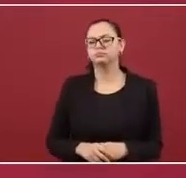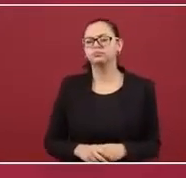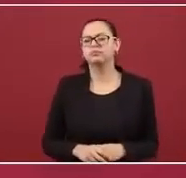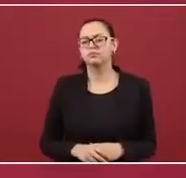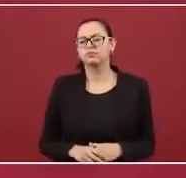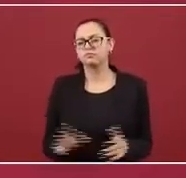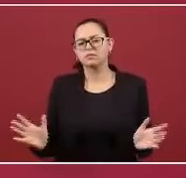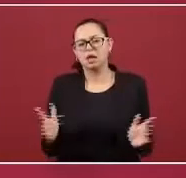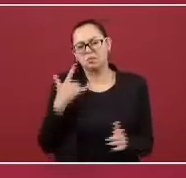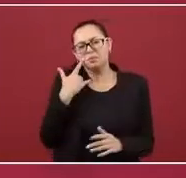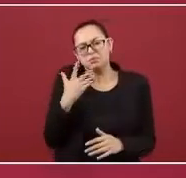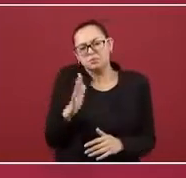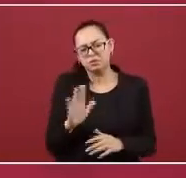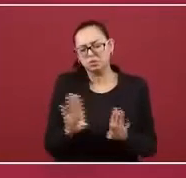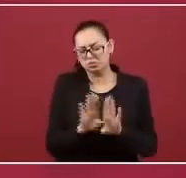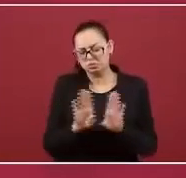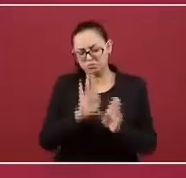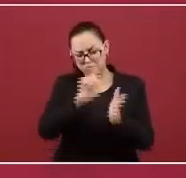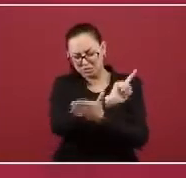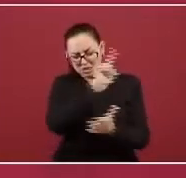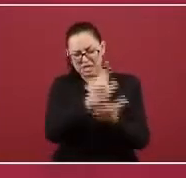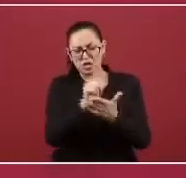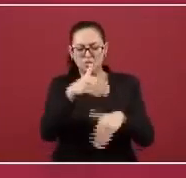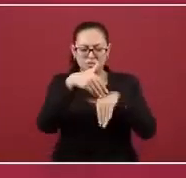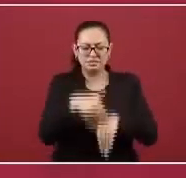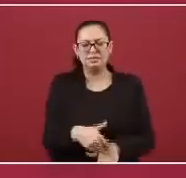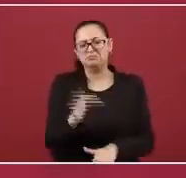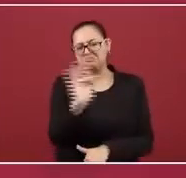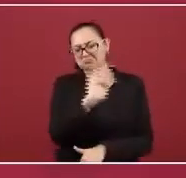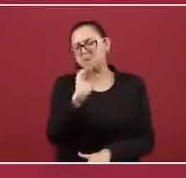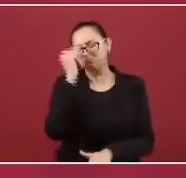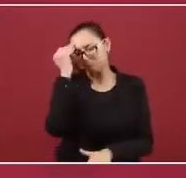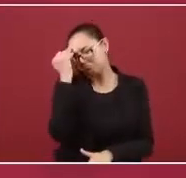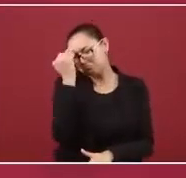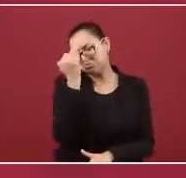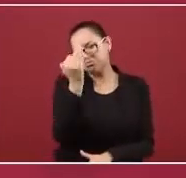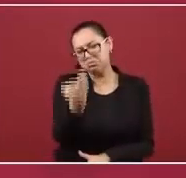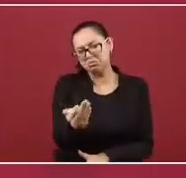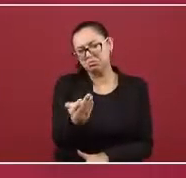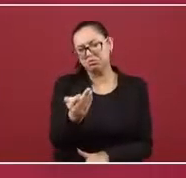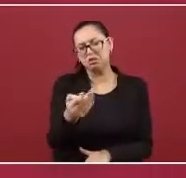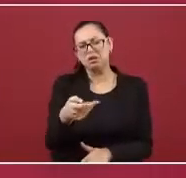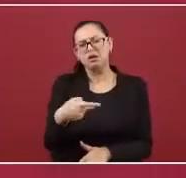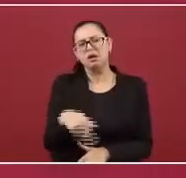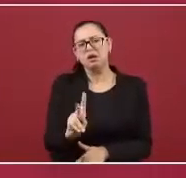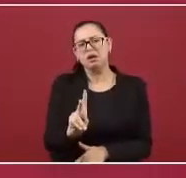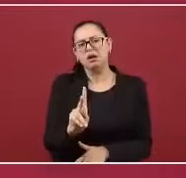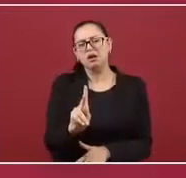la legalidad y puede ser que lleve tiempo, pero